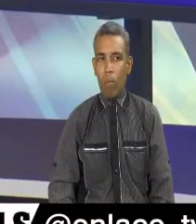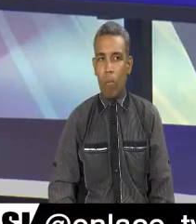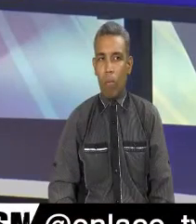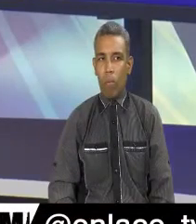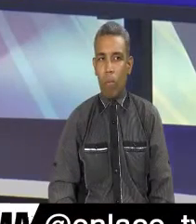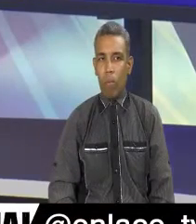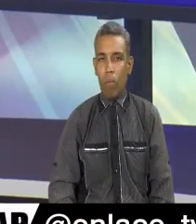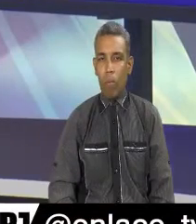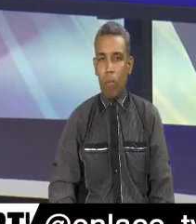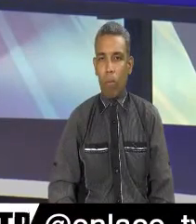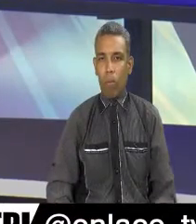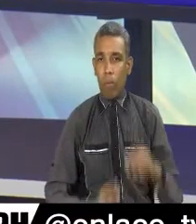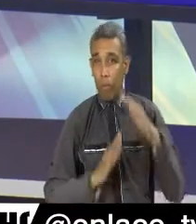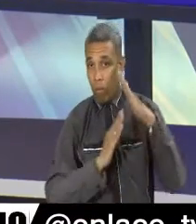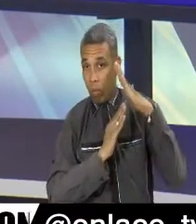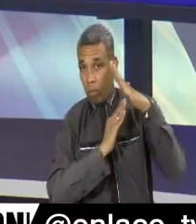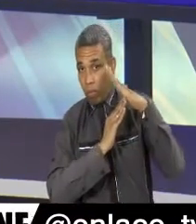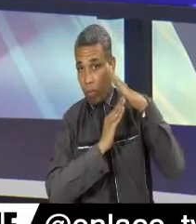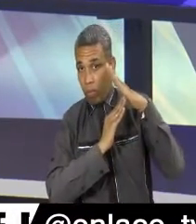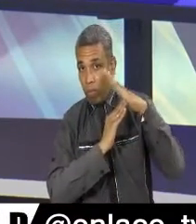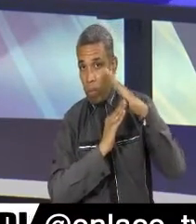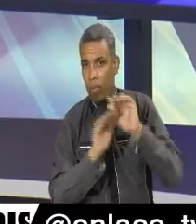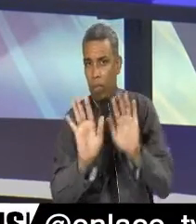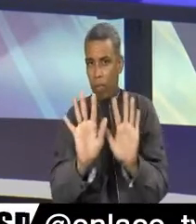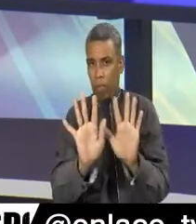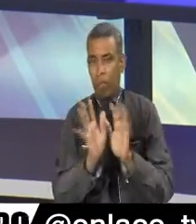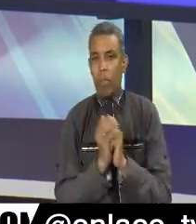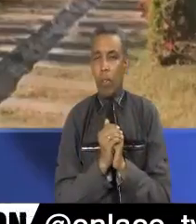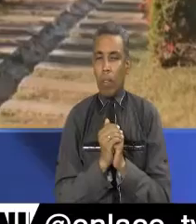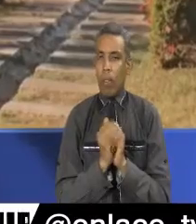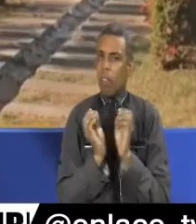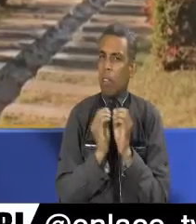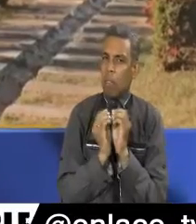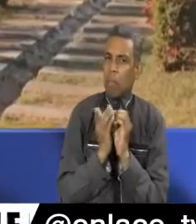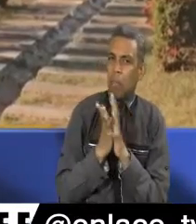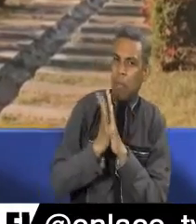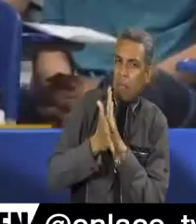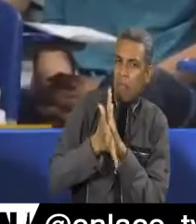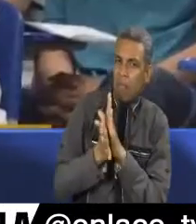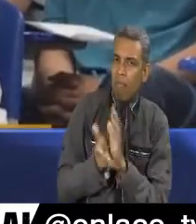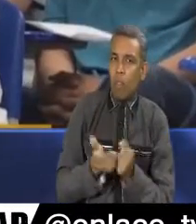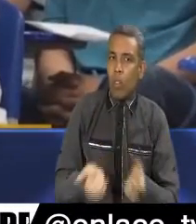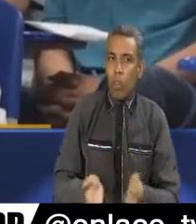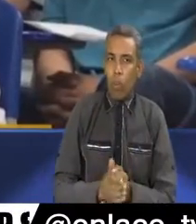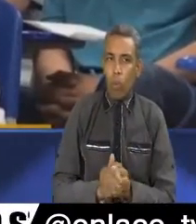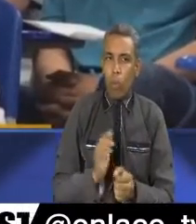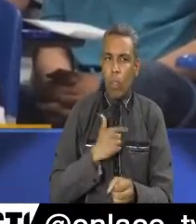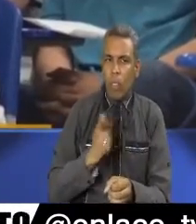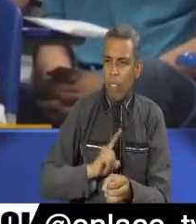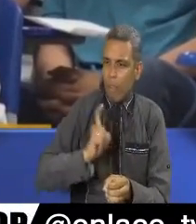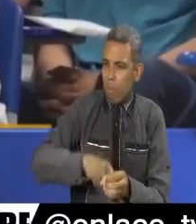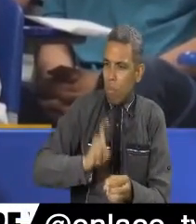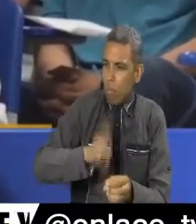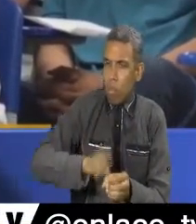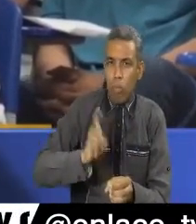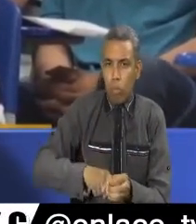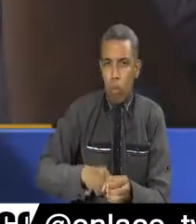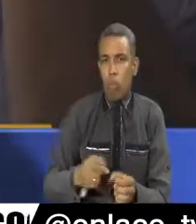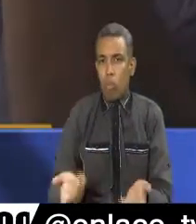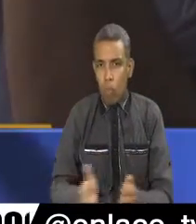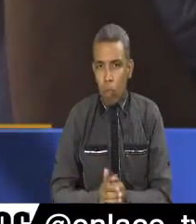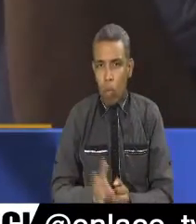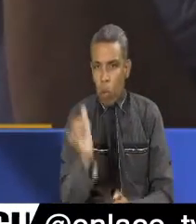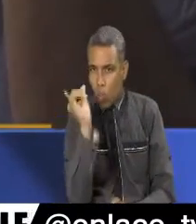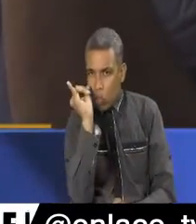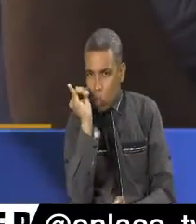Hacemos una pausa en Enlace Noticias. Al regresar, espere detalles sobre el proceso de inscripciones para la inducción a las carreras de ingeniería